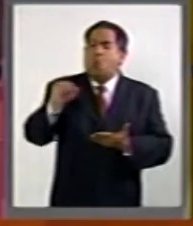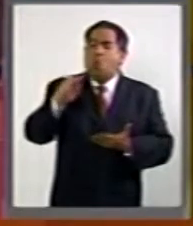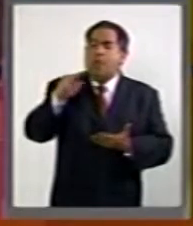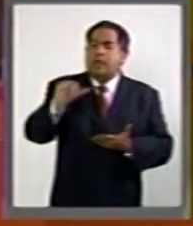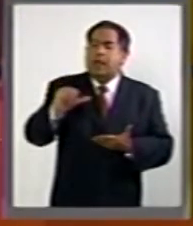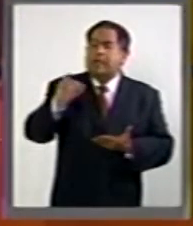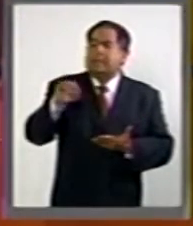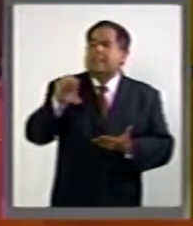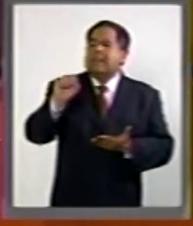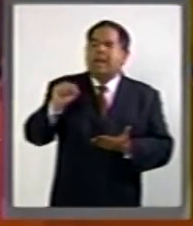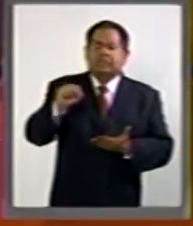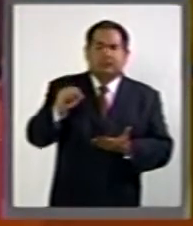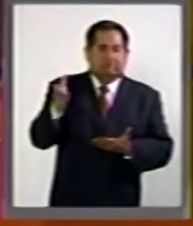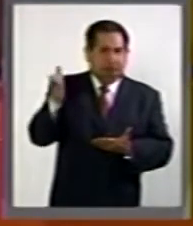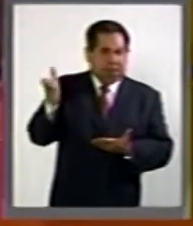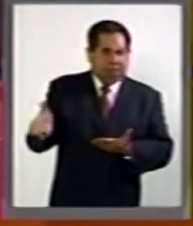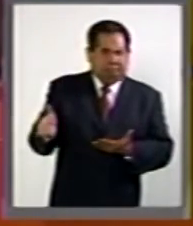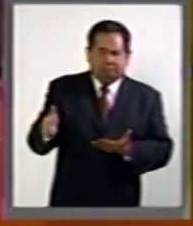Asbaje.